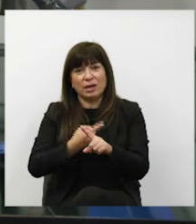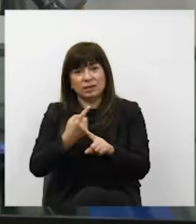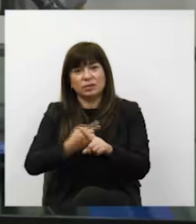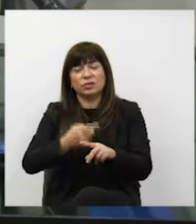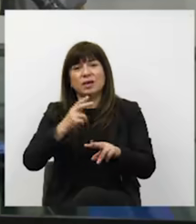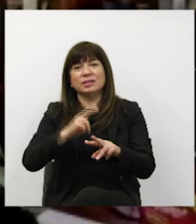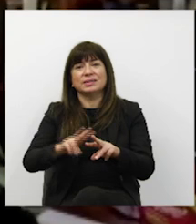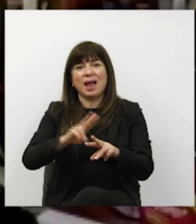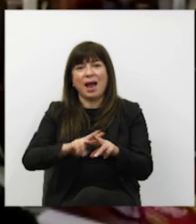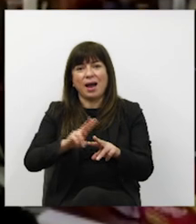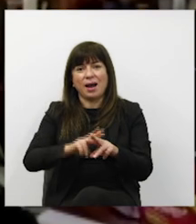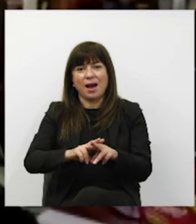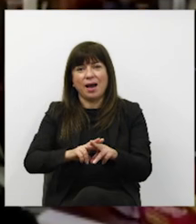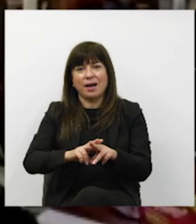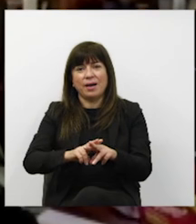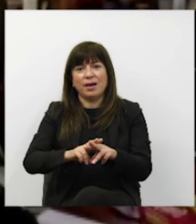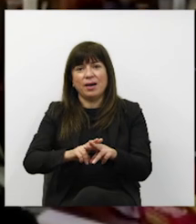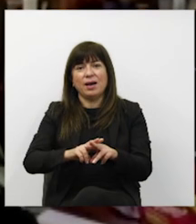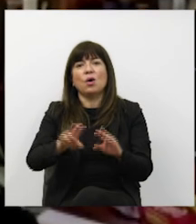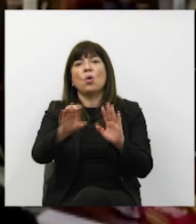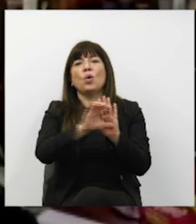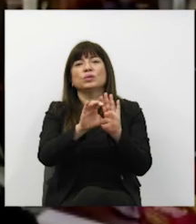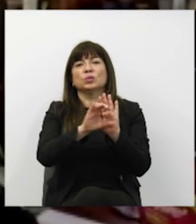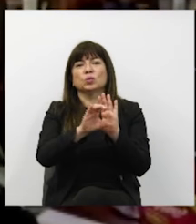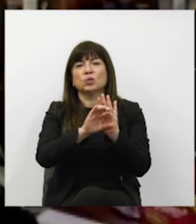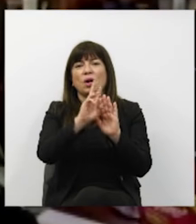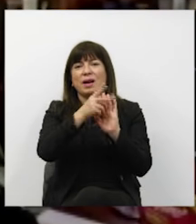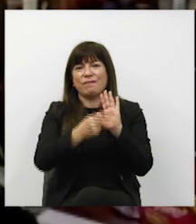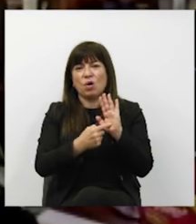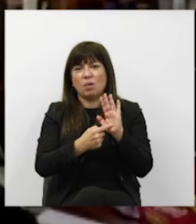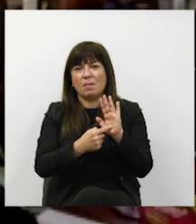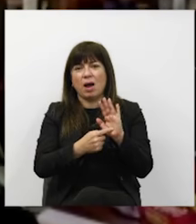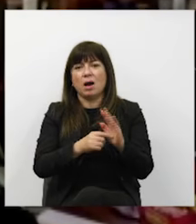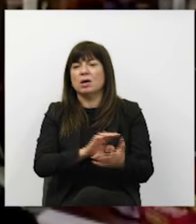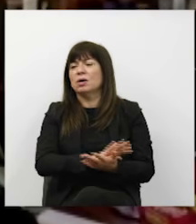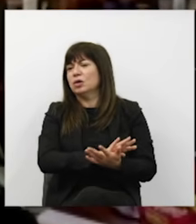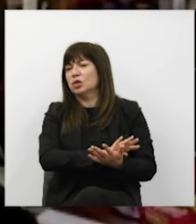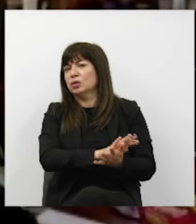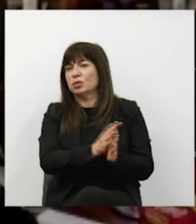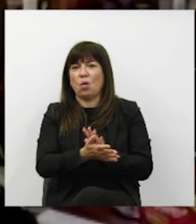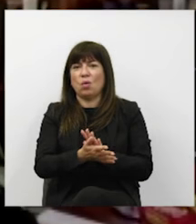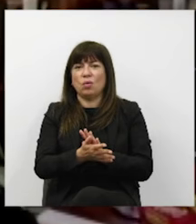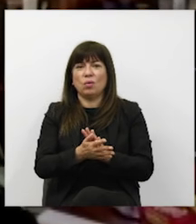la deliberación constitucional y que no todo se quede